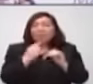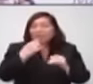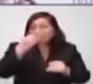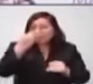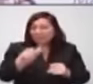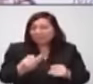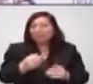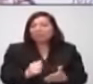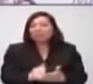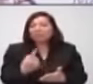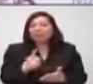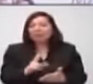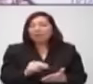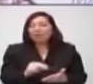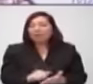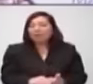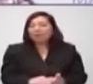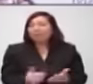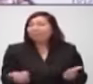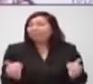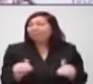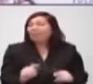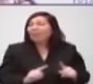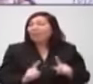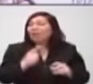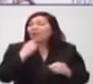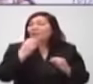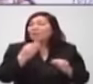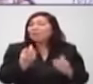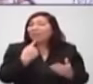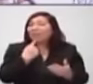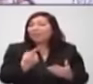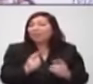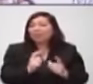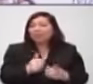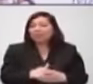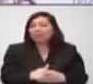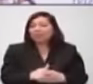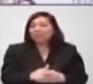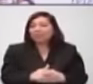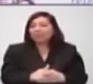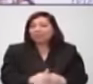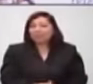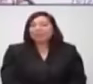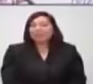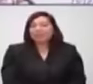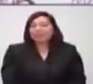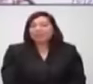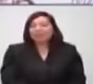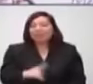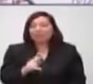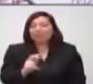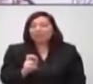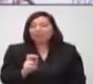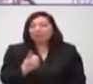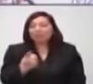y certera y para que no caigamos en algunas afirmaciones como las que ha hecho el congresista Martorell o el congresista Ventura, que